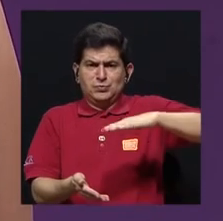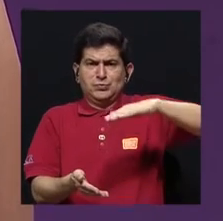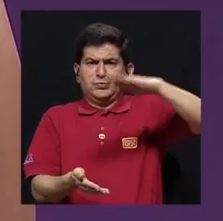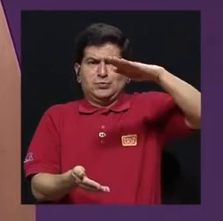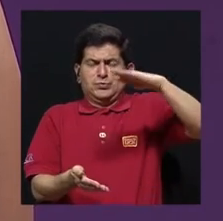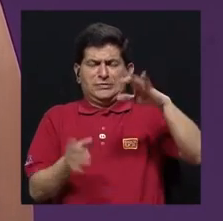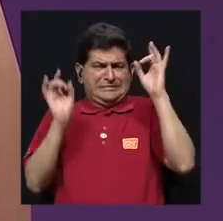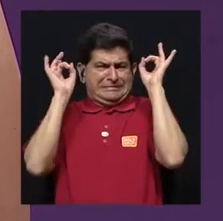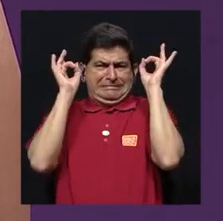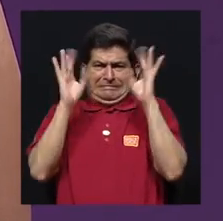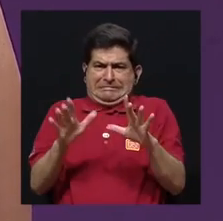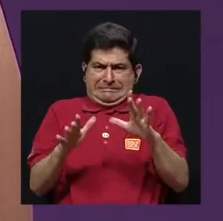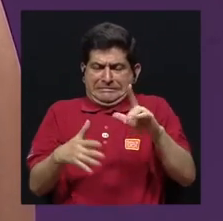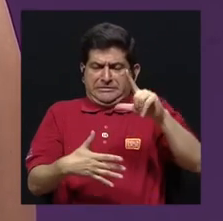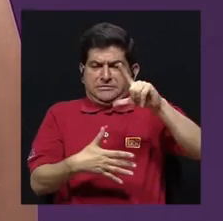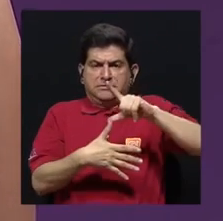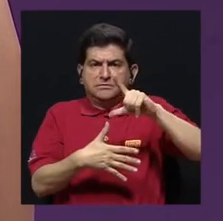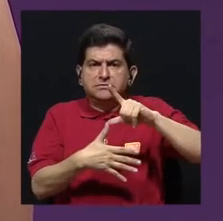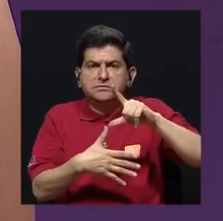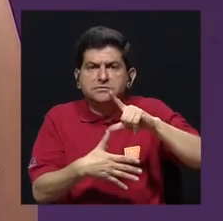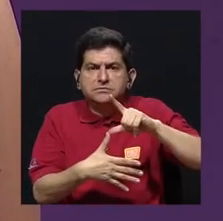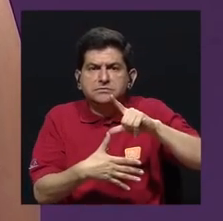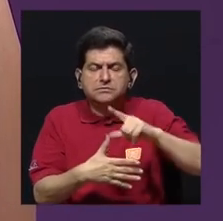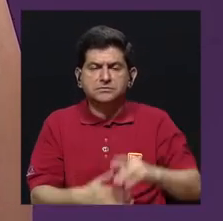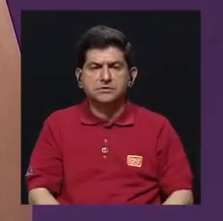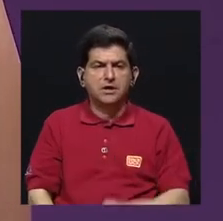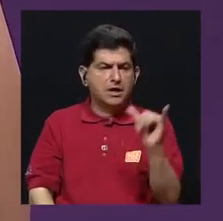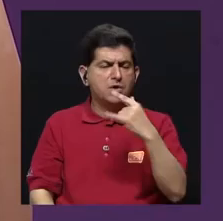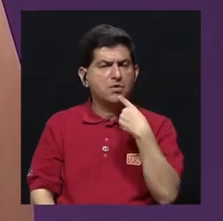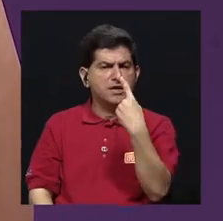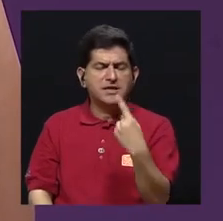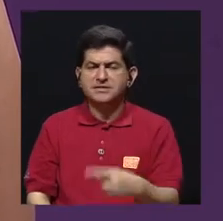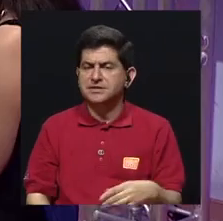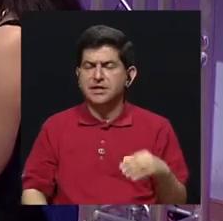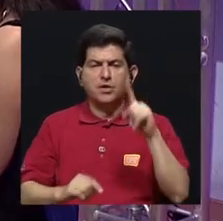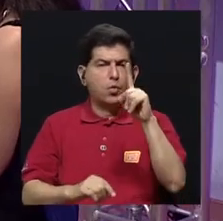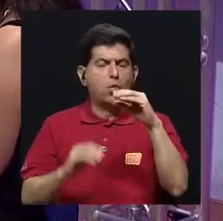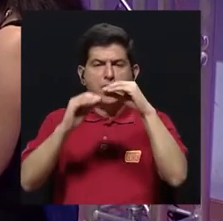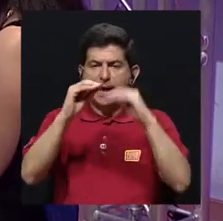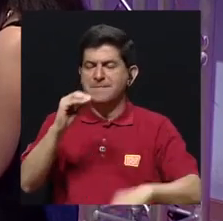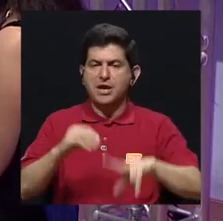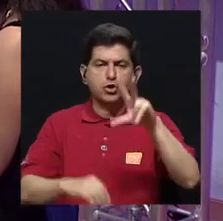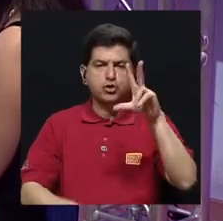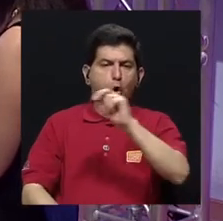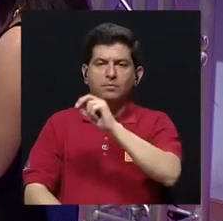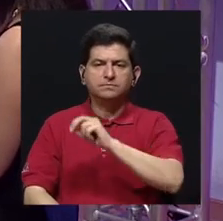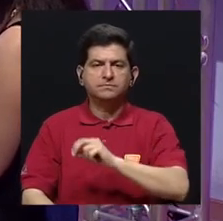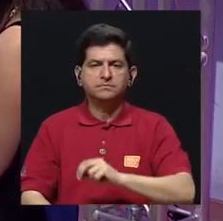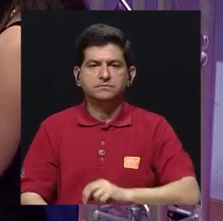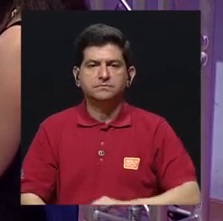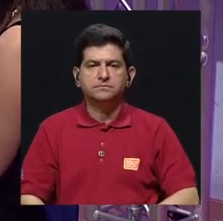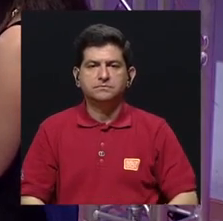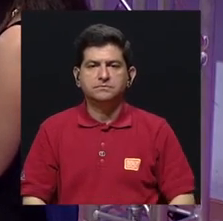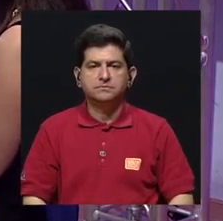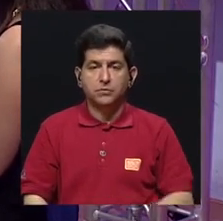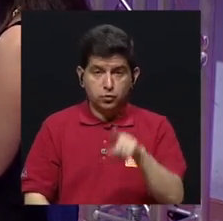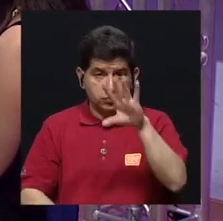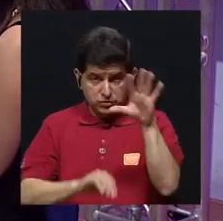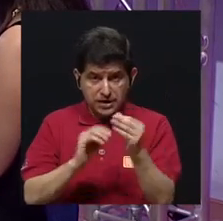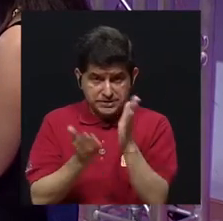nivel atroz en América Latina, y como una forma de decir ni una menos. En ese altar estamos